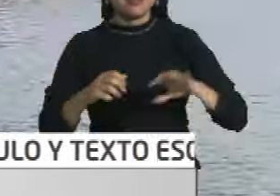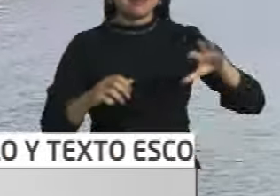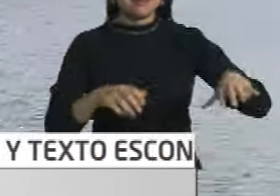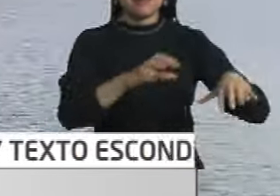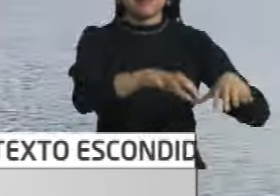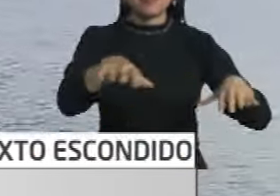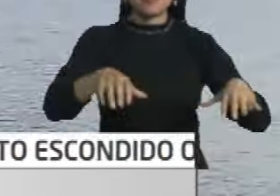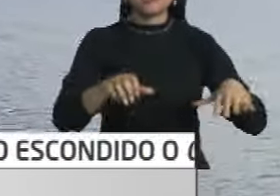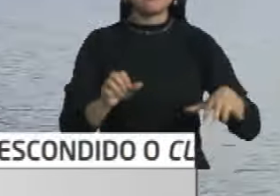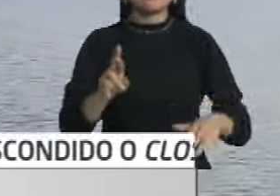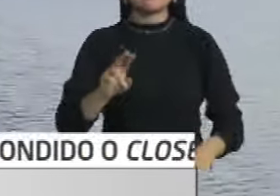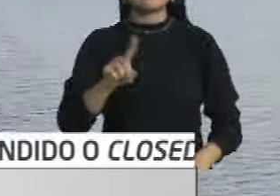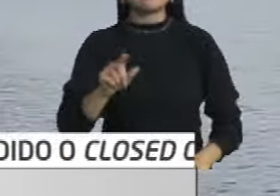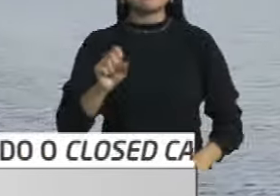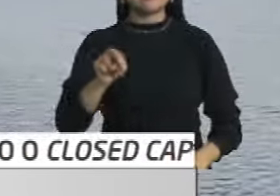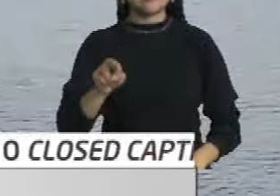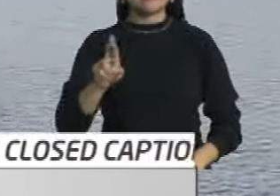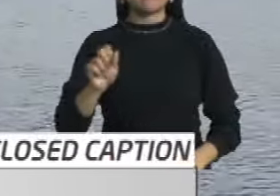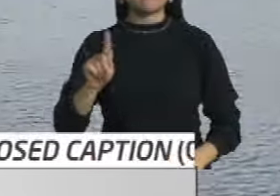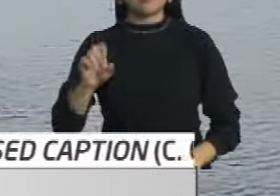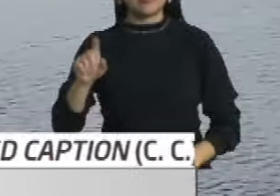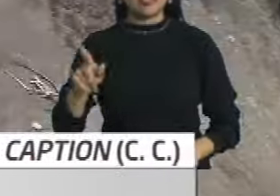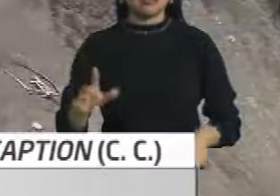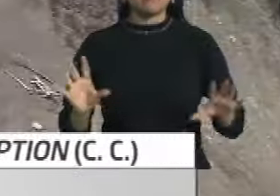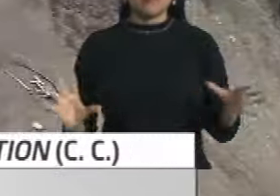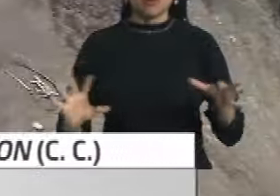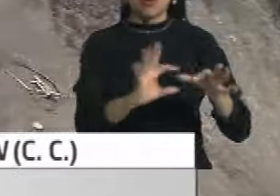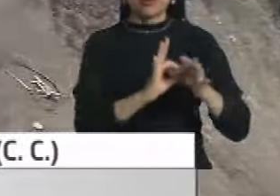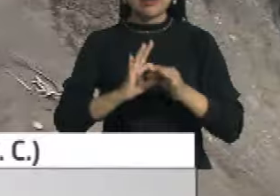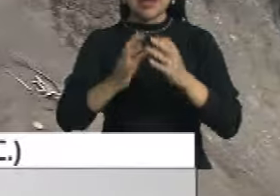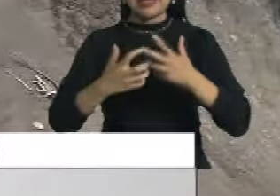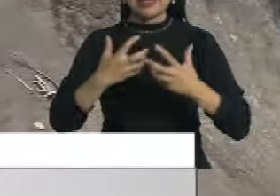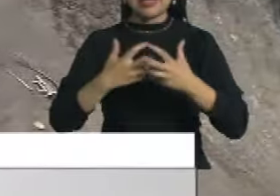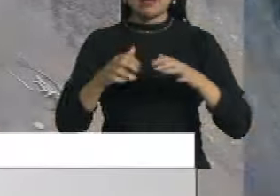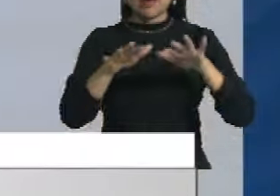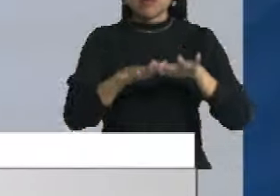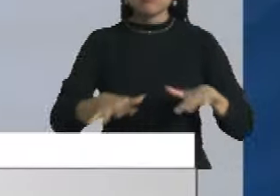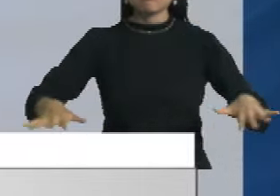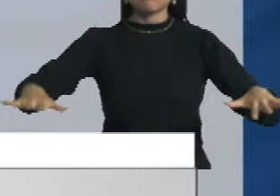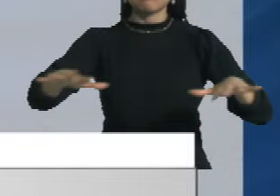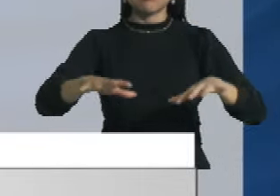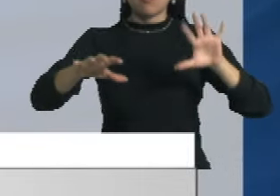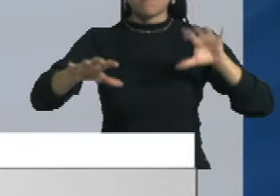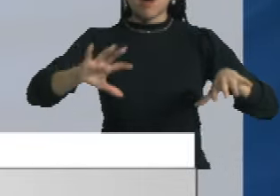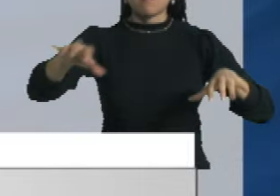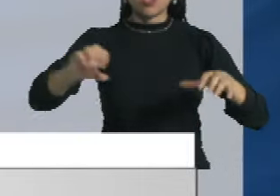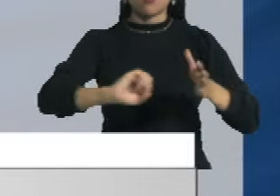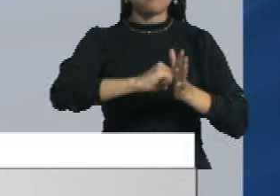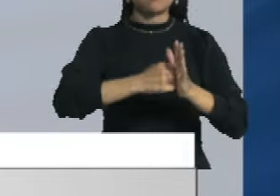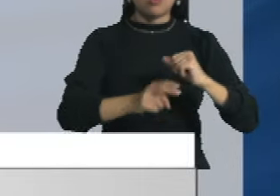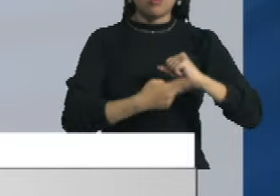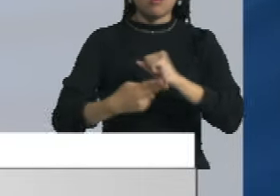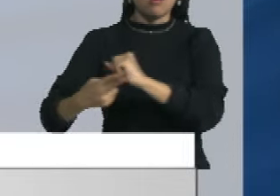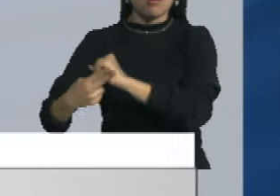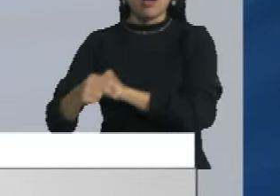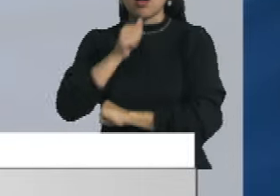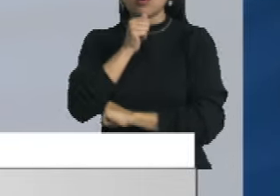está comportando la ocupación de esta importante fuente hídrica para toda la capital de la República. El pasado viernes fue